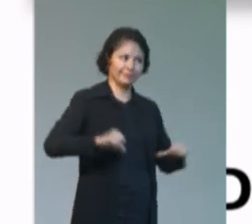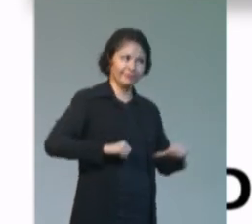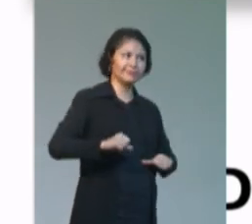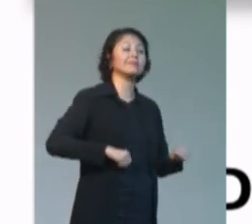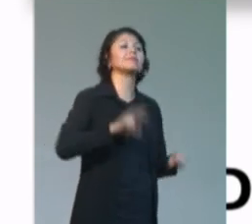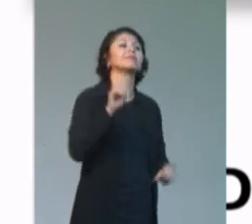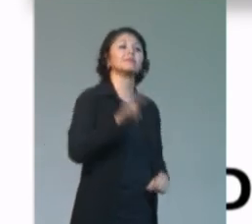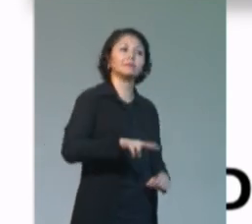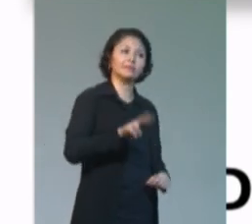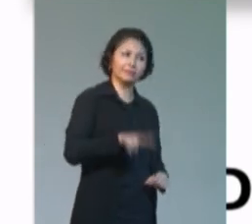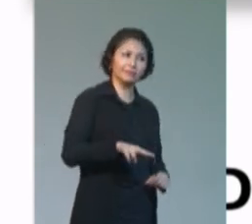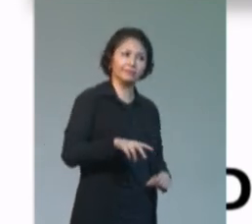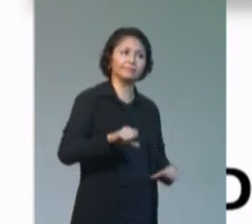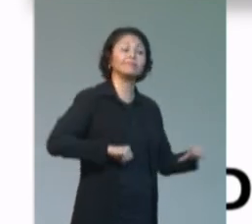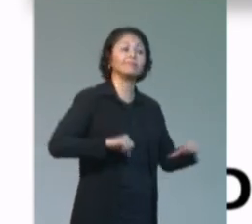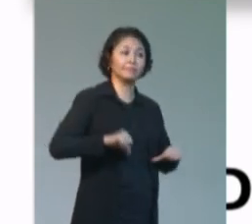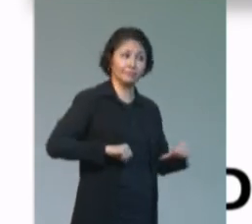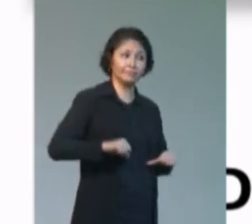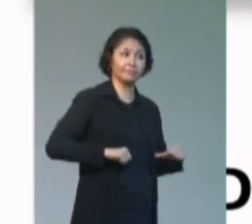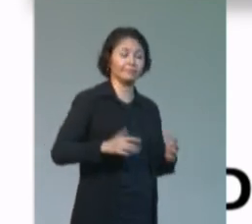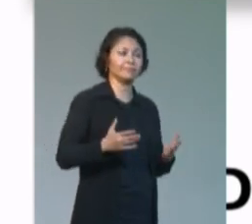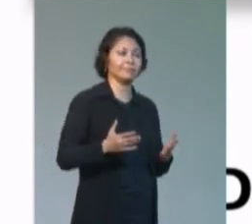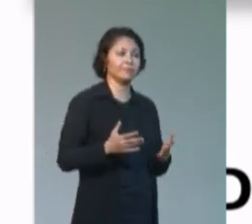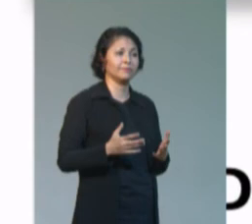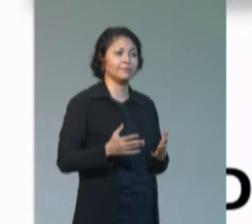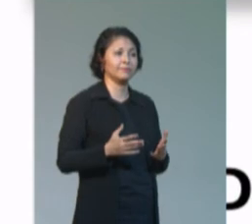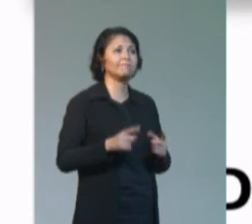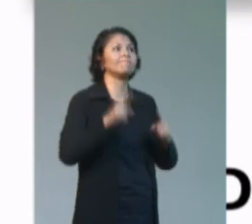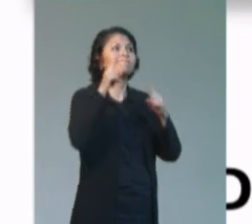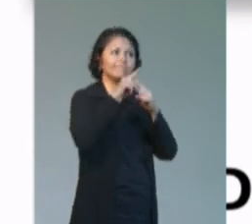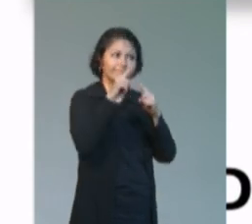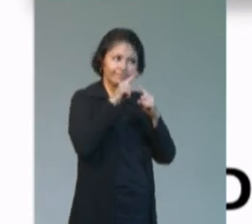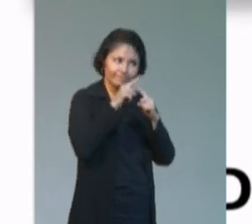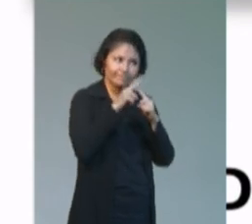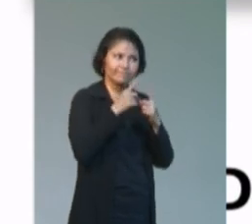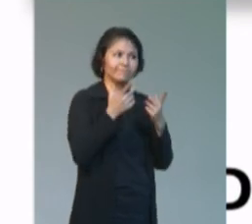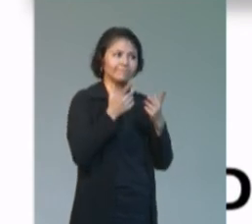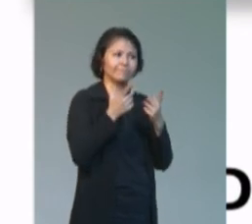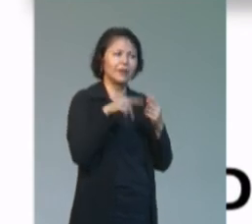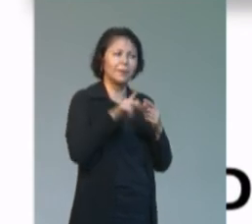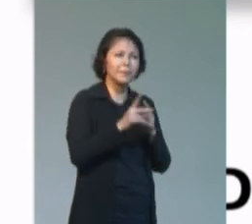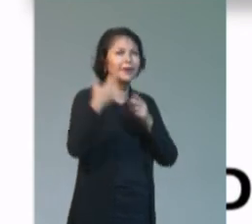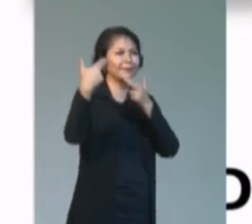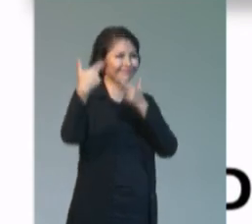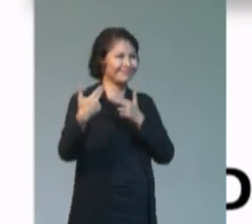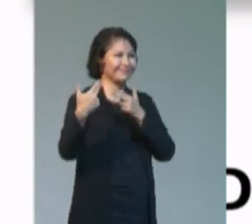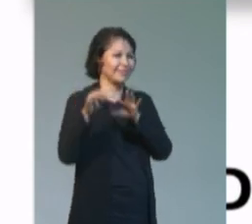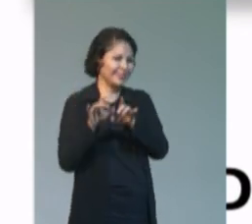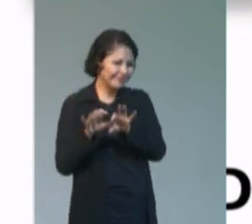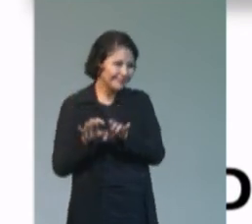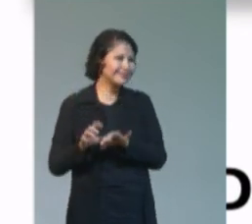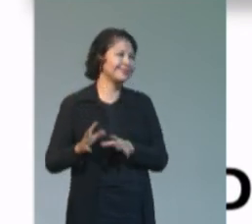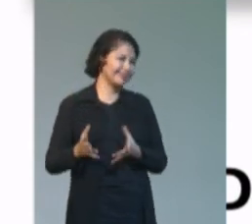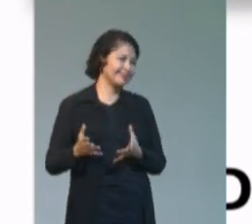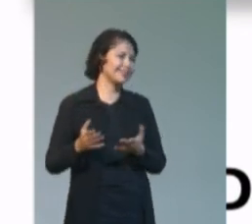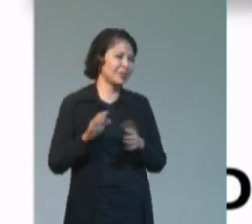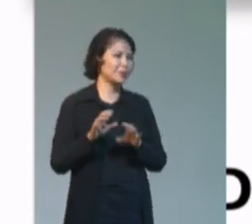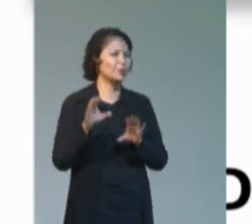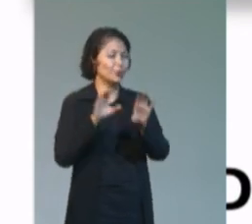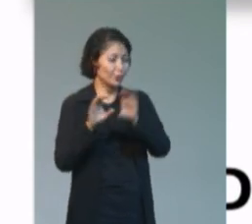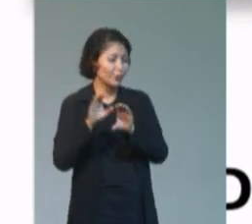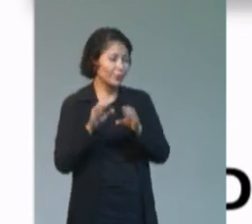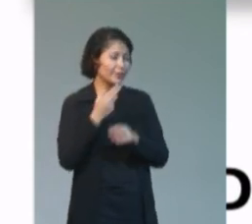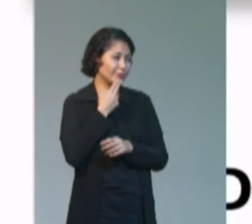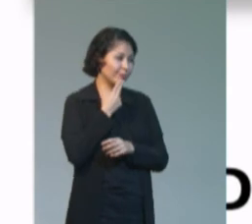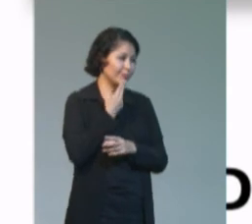las actividades serían las tareas pero realizadas de forma digital pero que serían lo que permitirían que se de